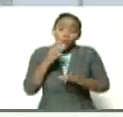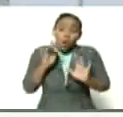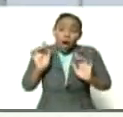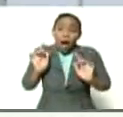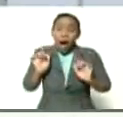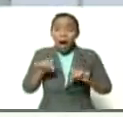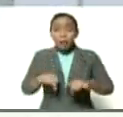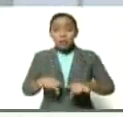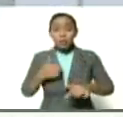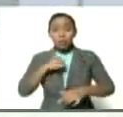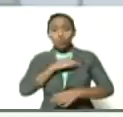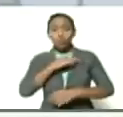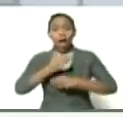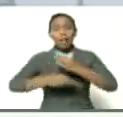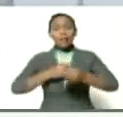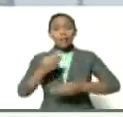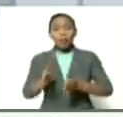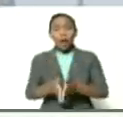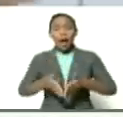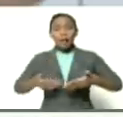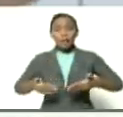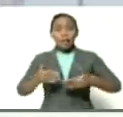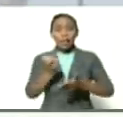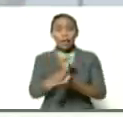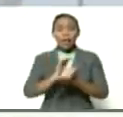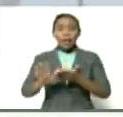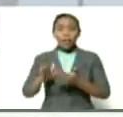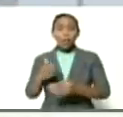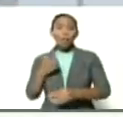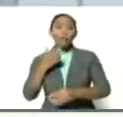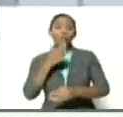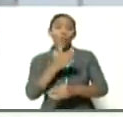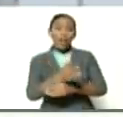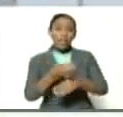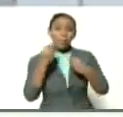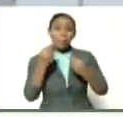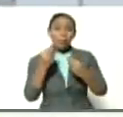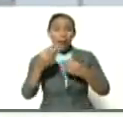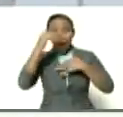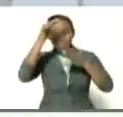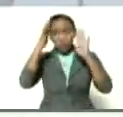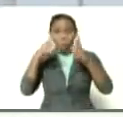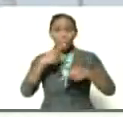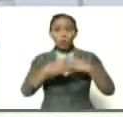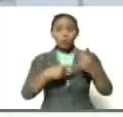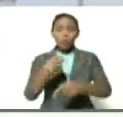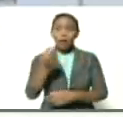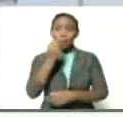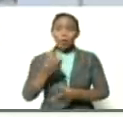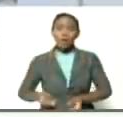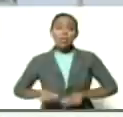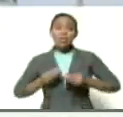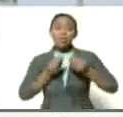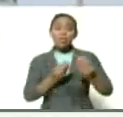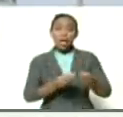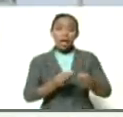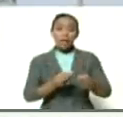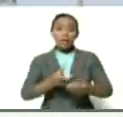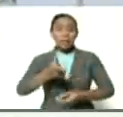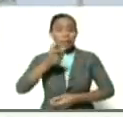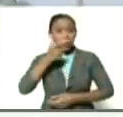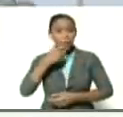lo que estamos haciendo es que la cartera de crédito se dirija para atender la producción de alimentos y garantizar la